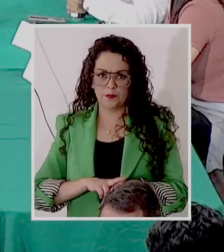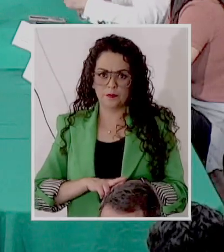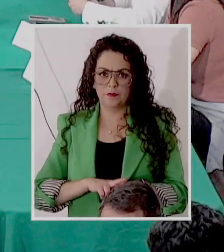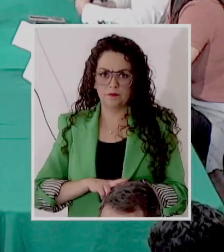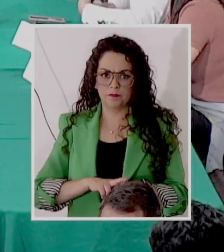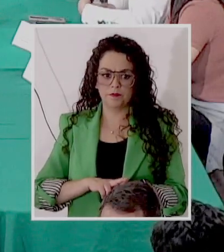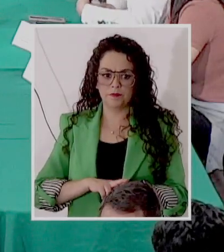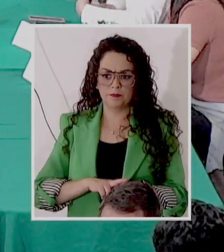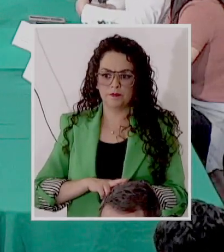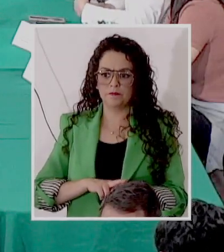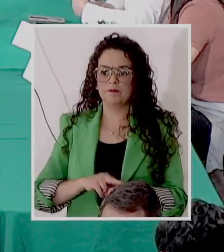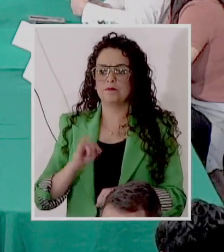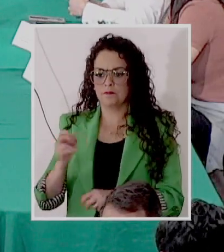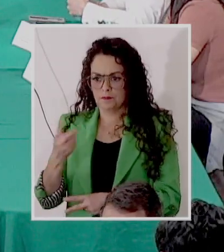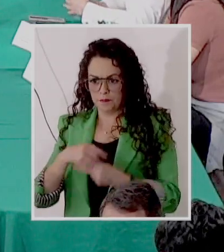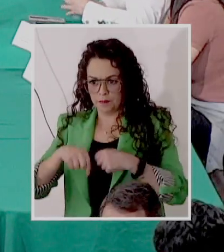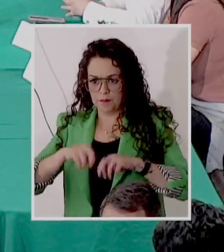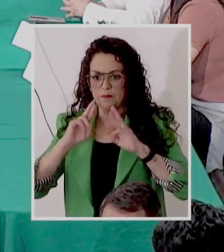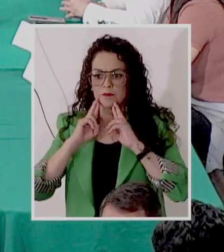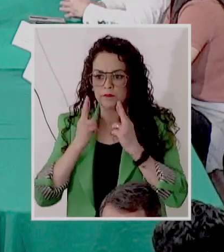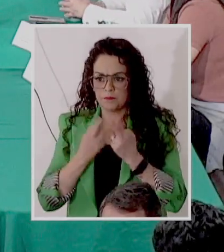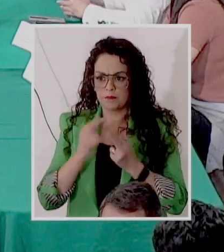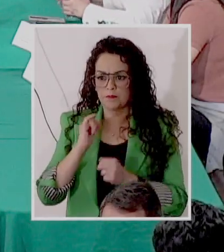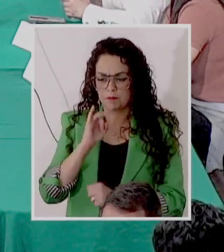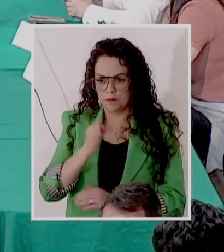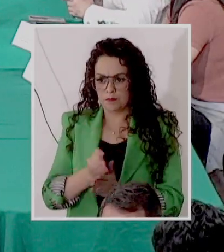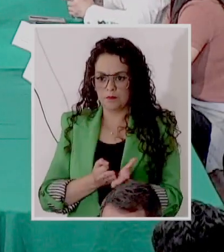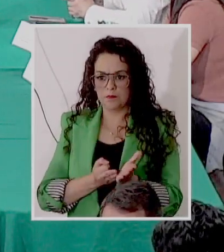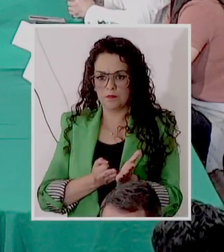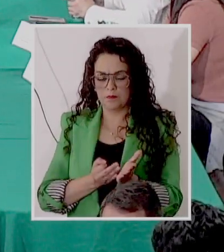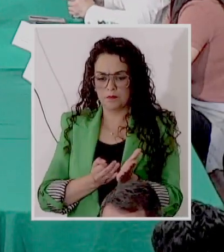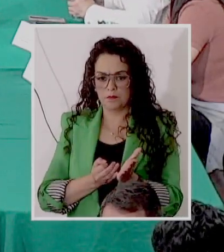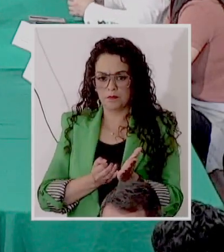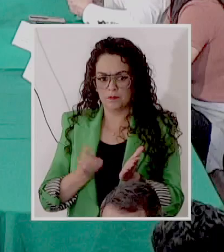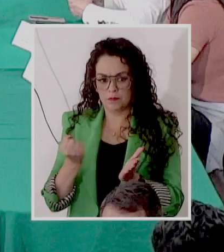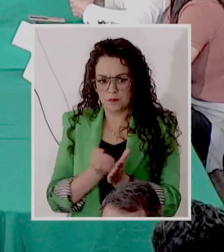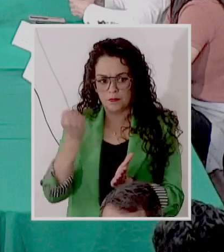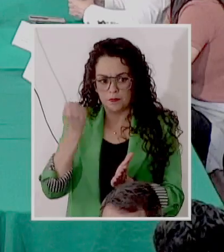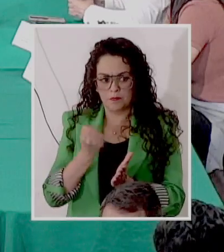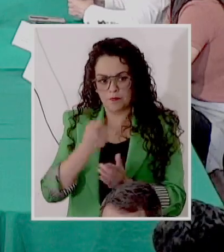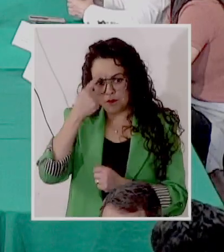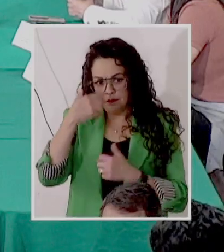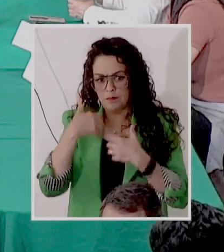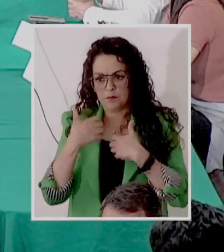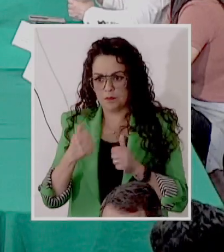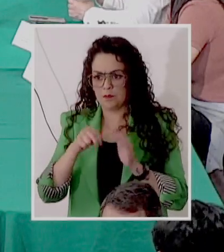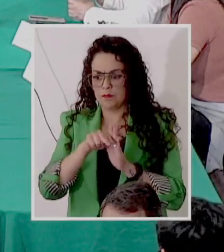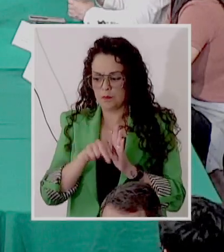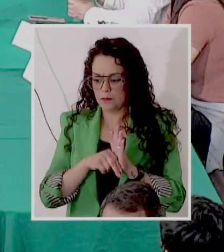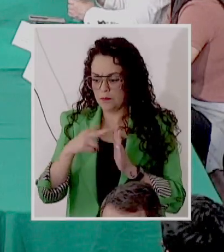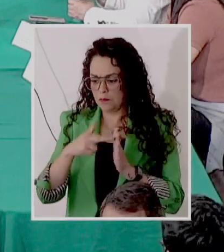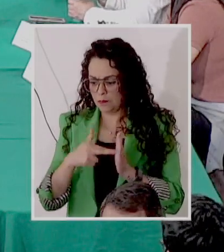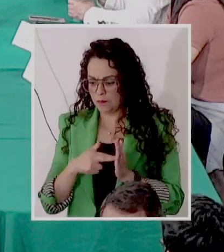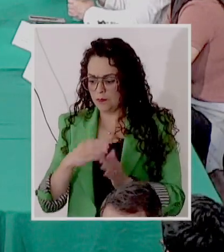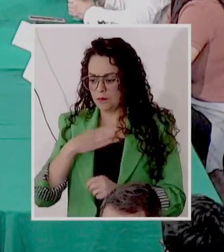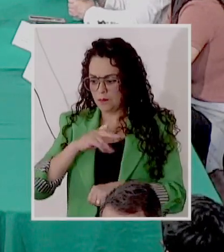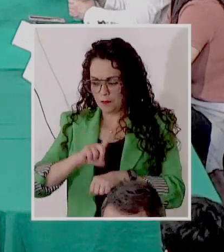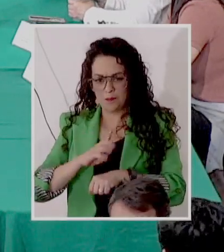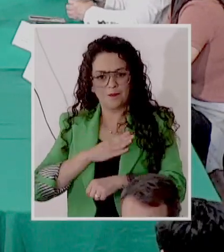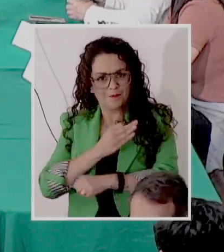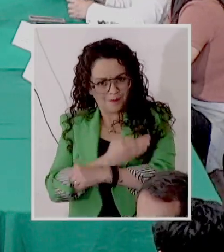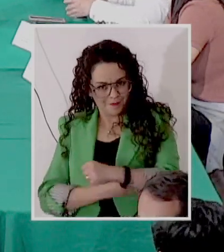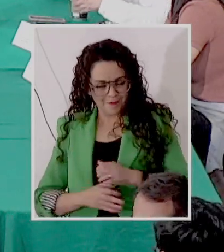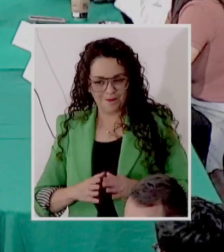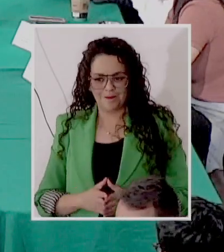la aprobación de este acuerdo de interpretación. Que tengan un buen día, una buena tarde y nos vemos mañana.